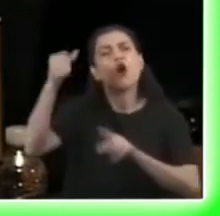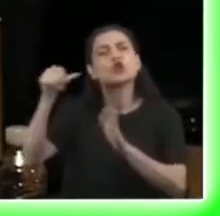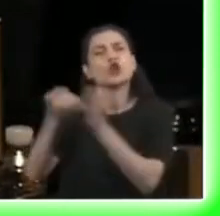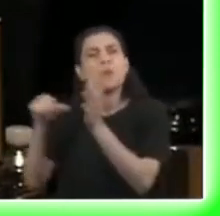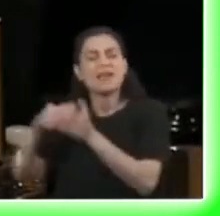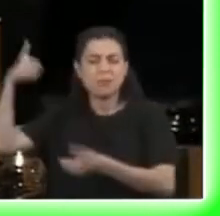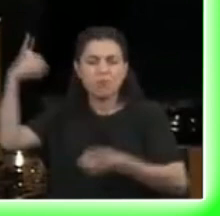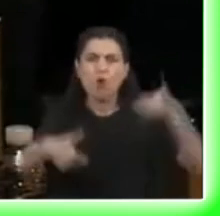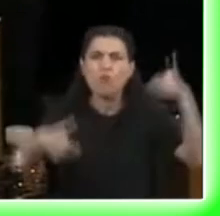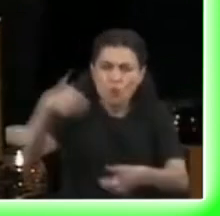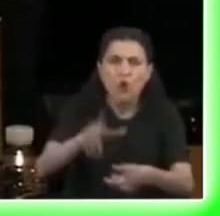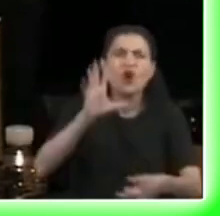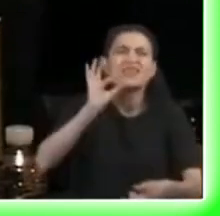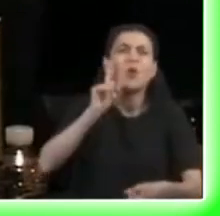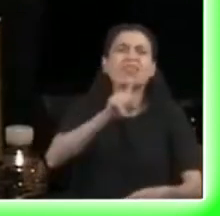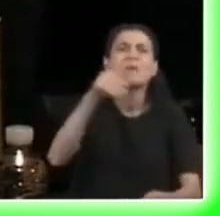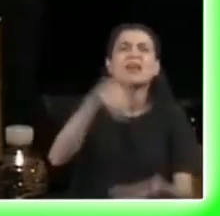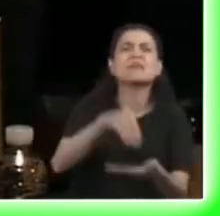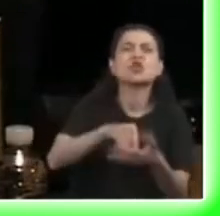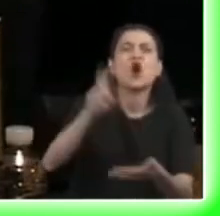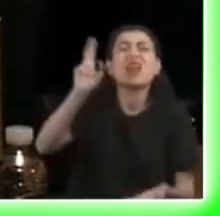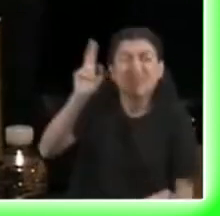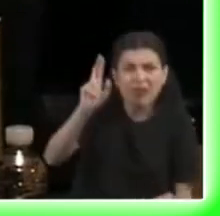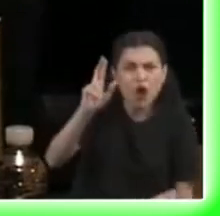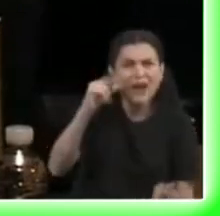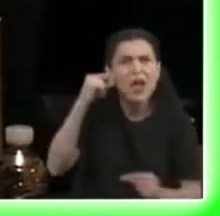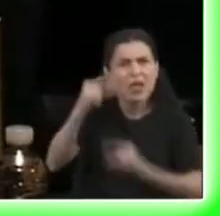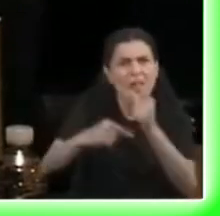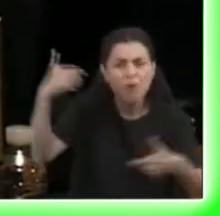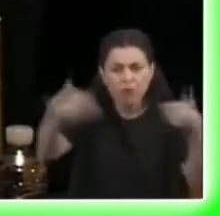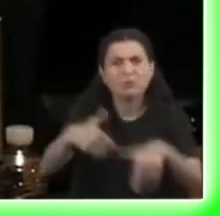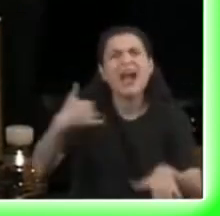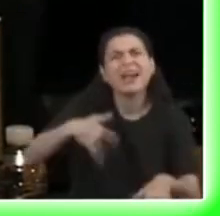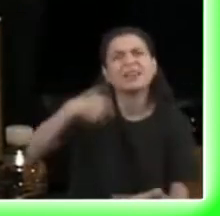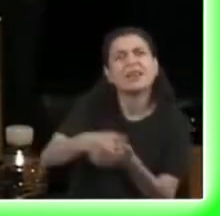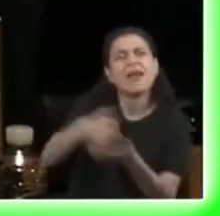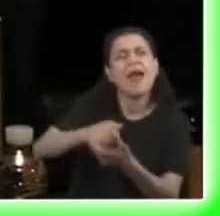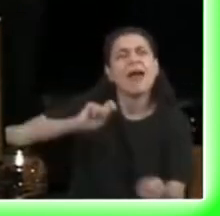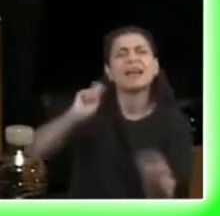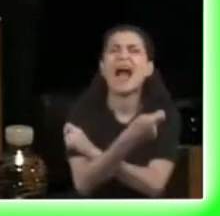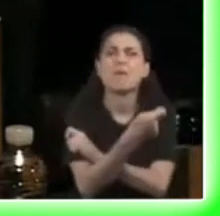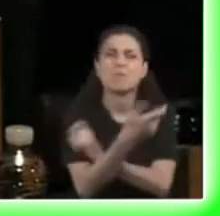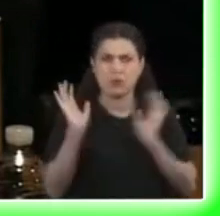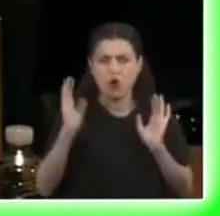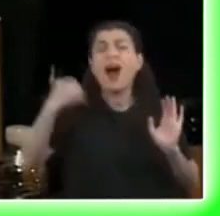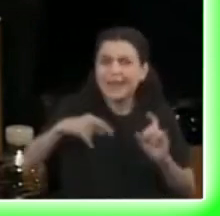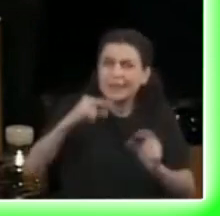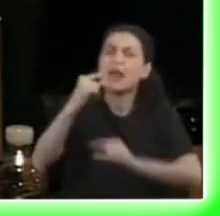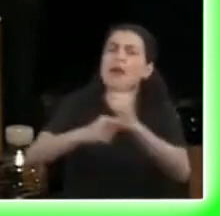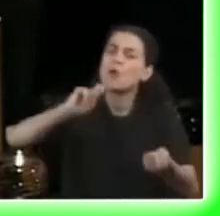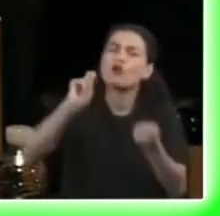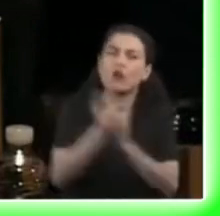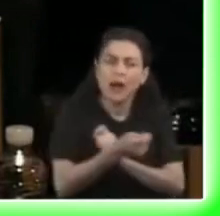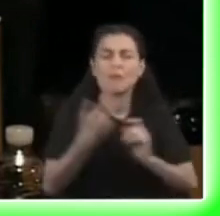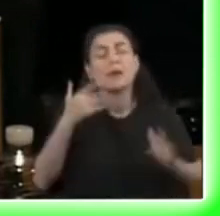de 50.000 millones de dólares, lo estamos haciendo. Habiendo hecho todo esto, aún así la gran